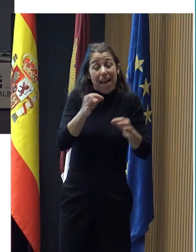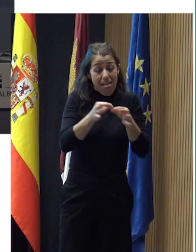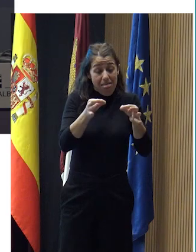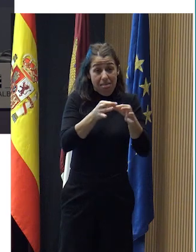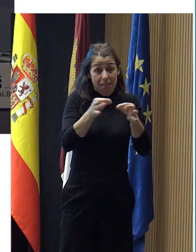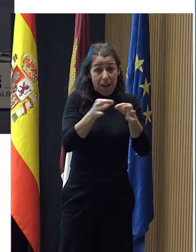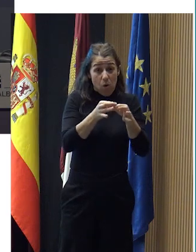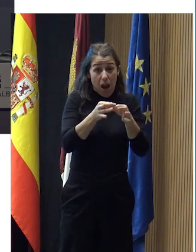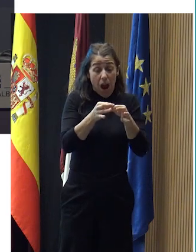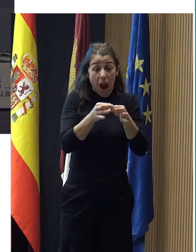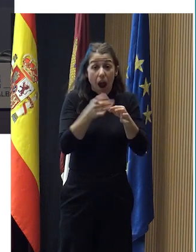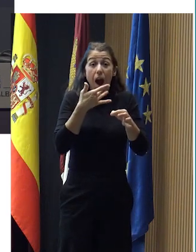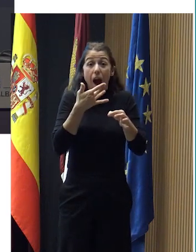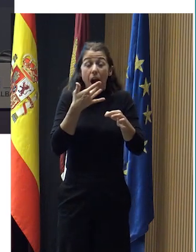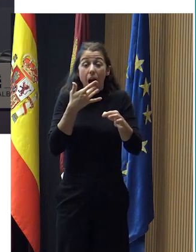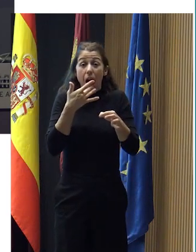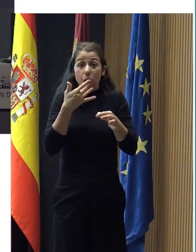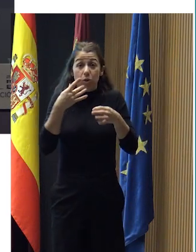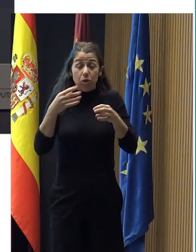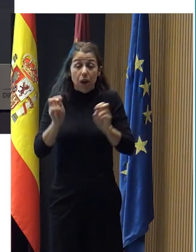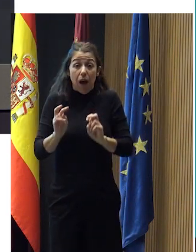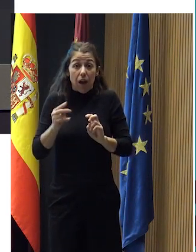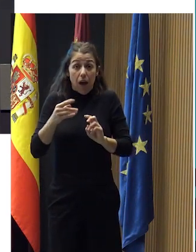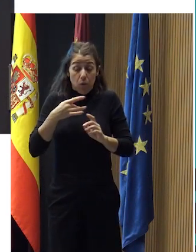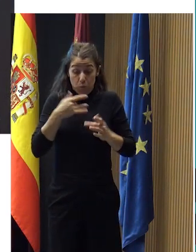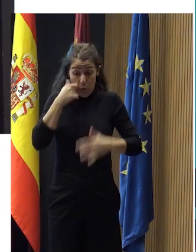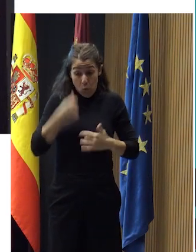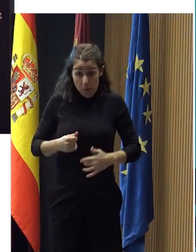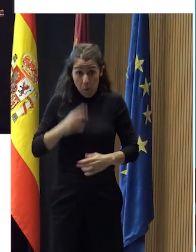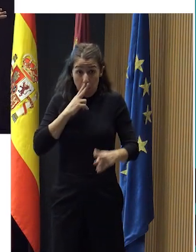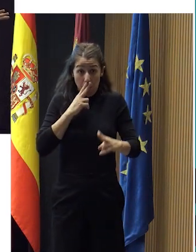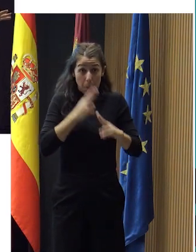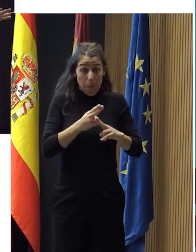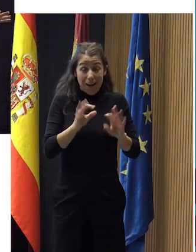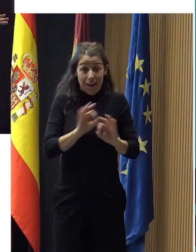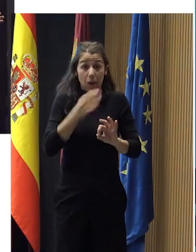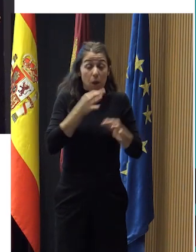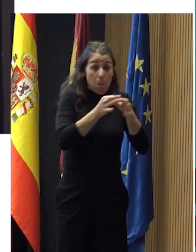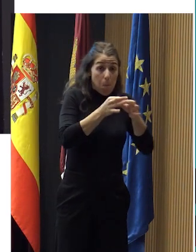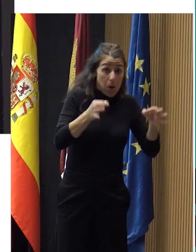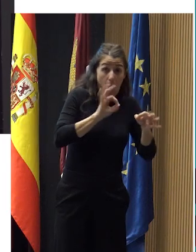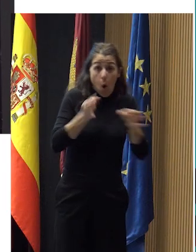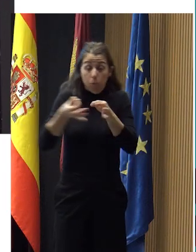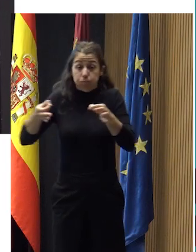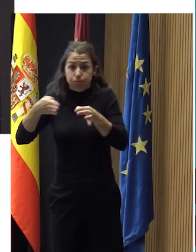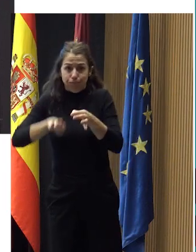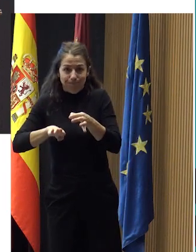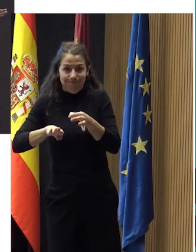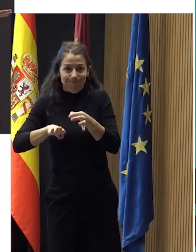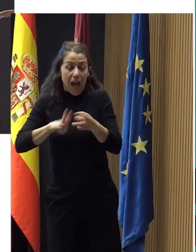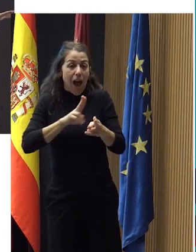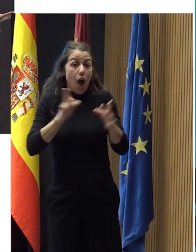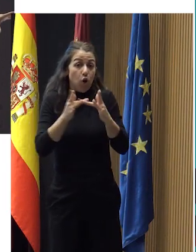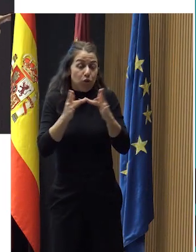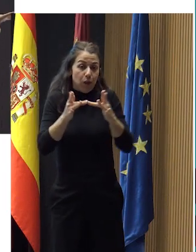células dejen de responder a los estímulos normales de nuestro cuerpo, que le dicen cuándo dividirse y cuándo morir. Como nuestra célula deja